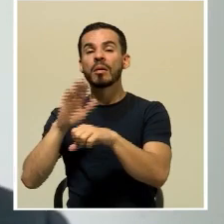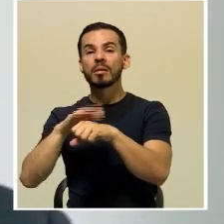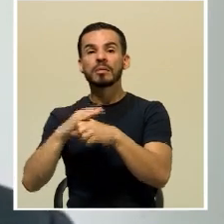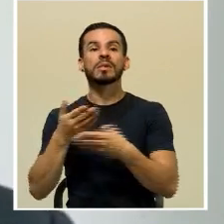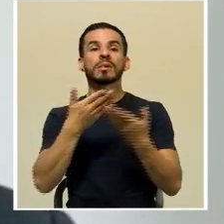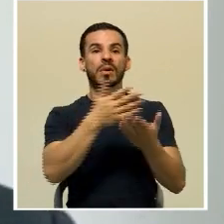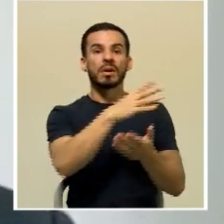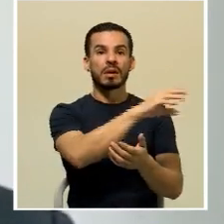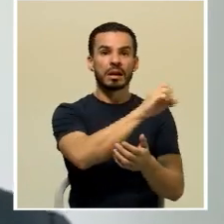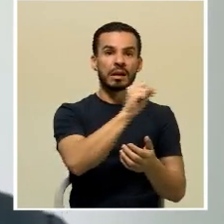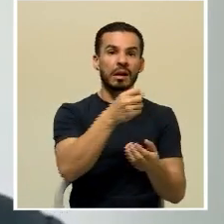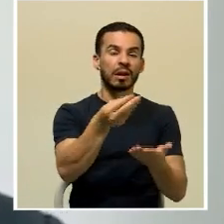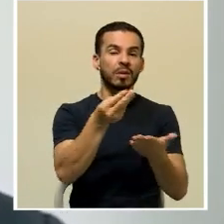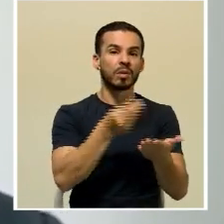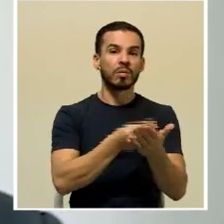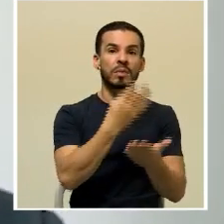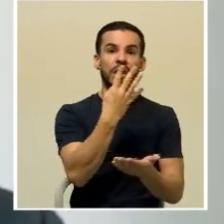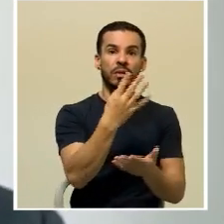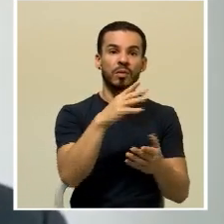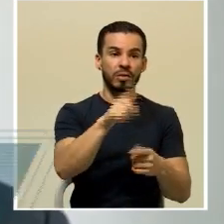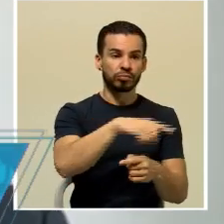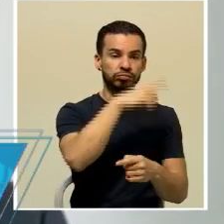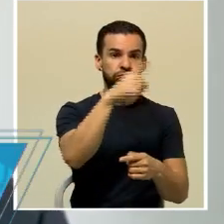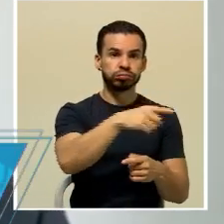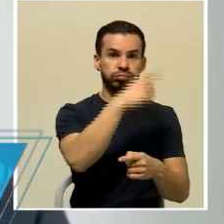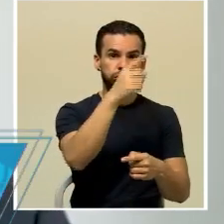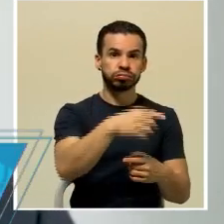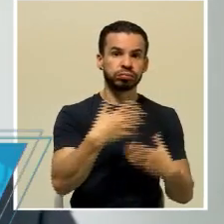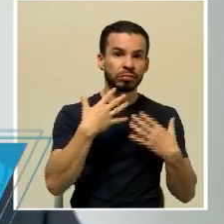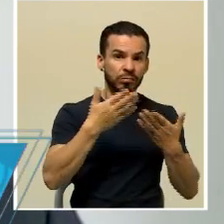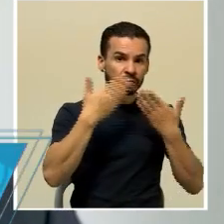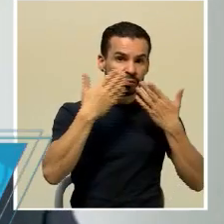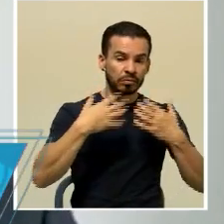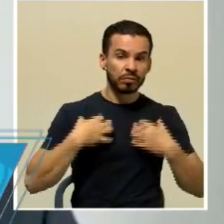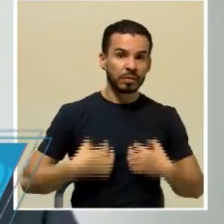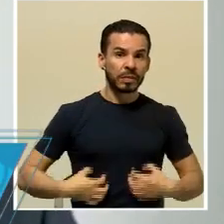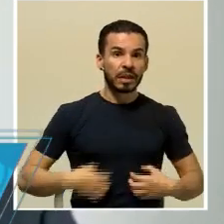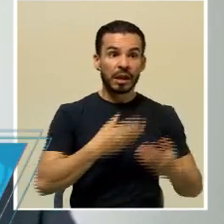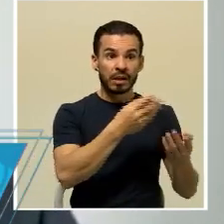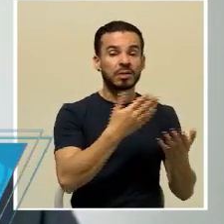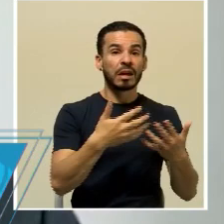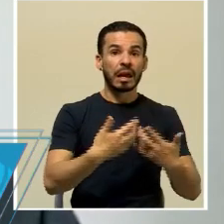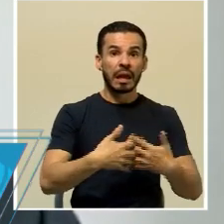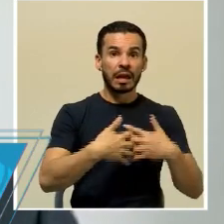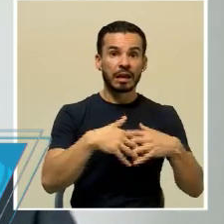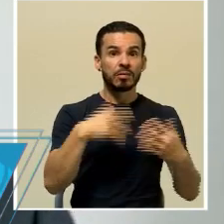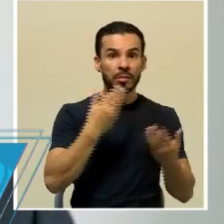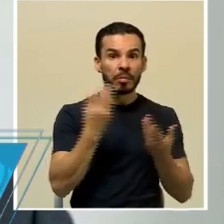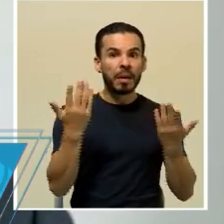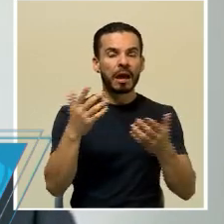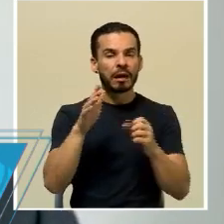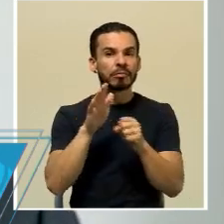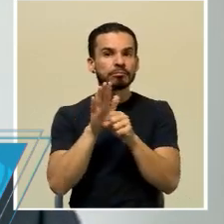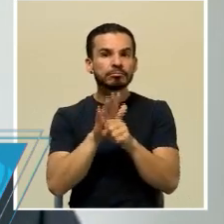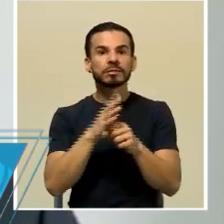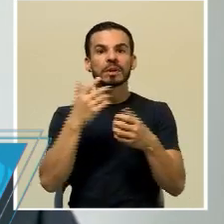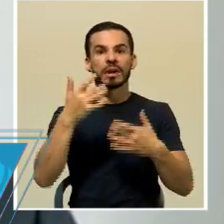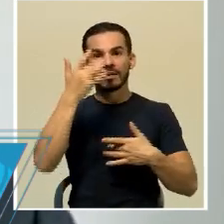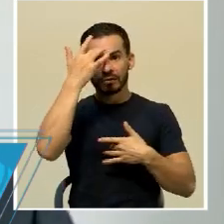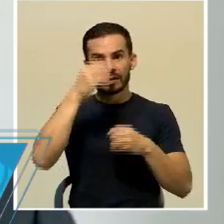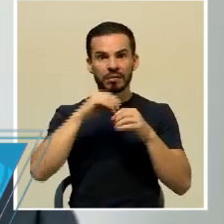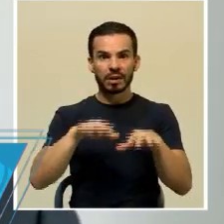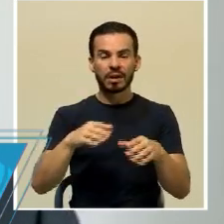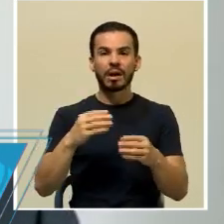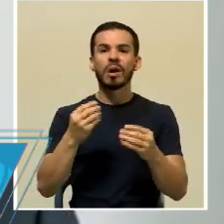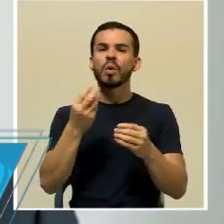del Seguro Social la compra de 4 ventiladores pulmonares, equipos que serán de utilidad para la atención de la pandemia. El monto